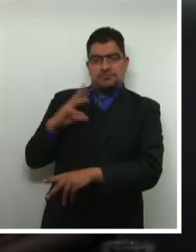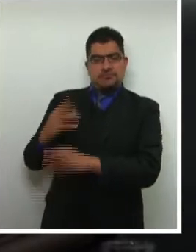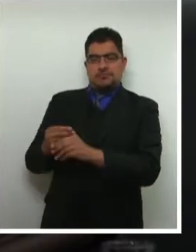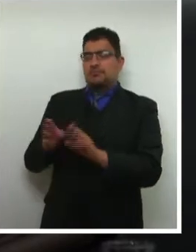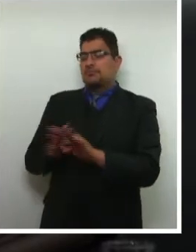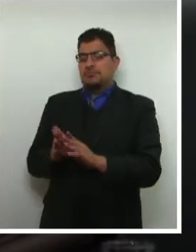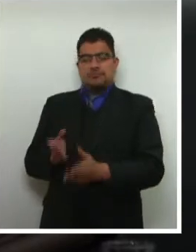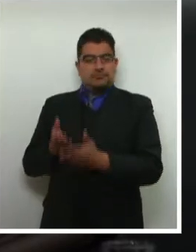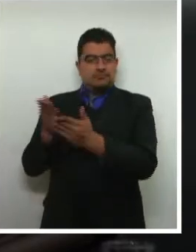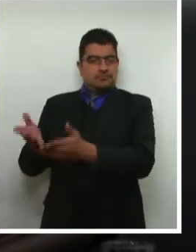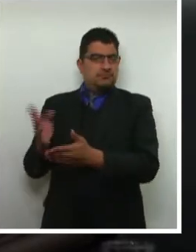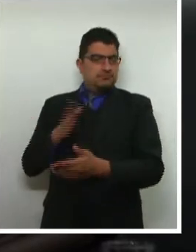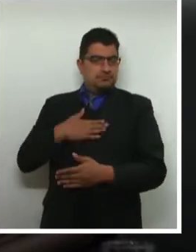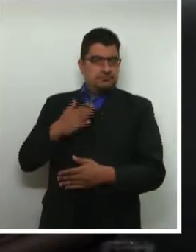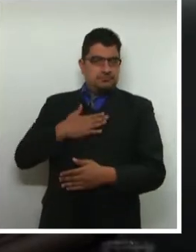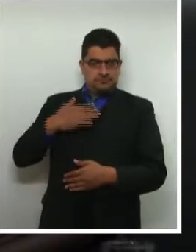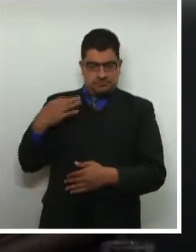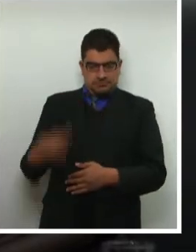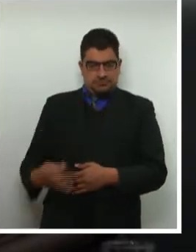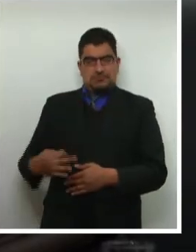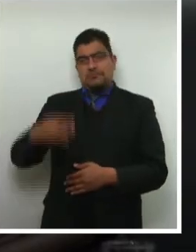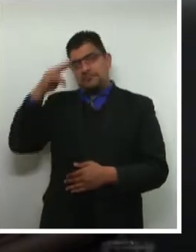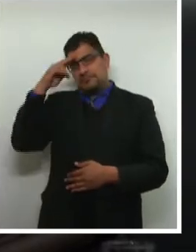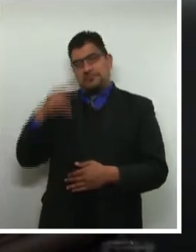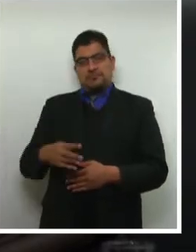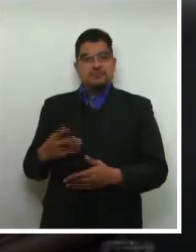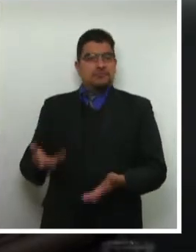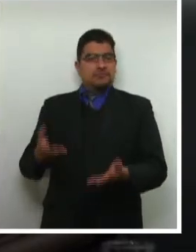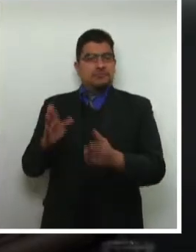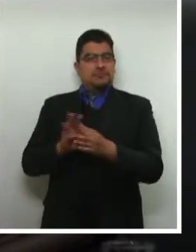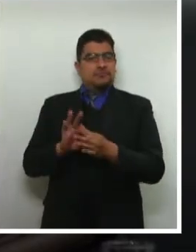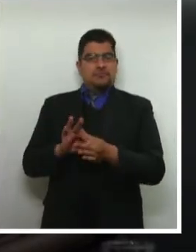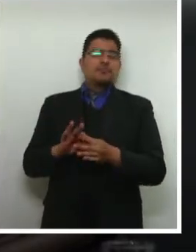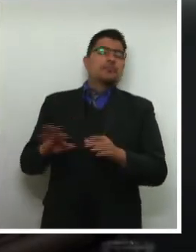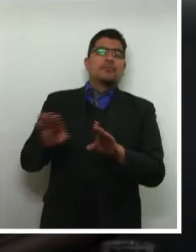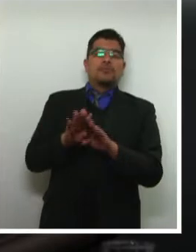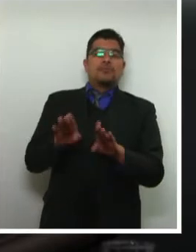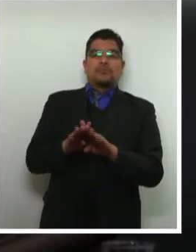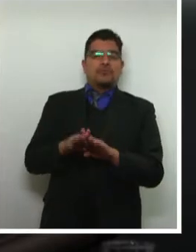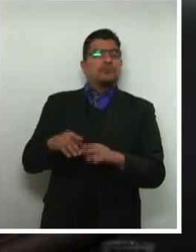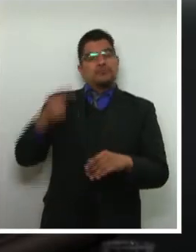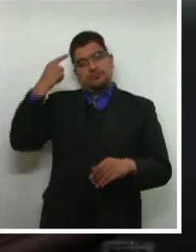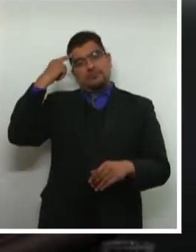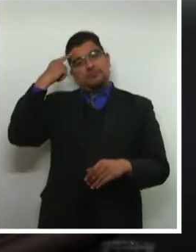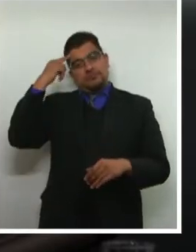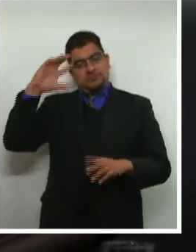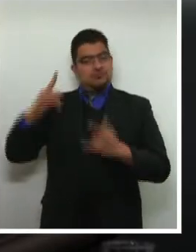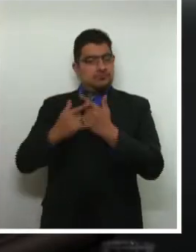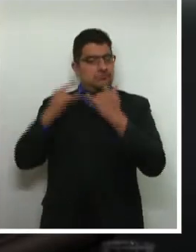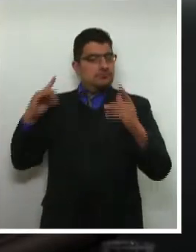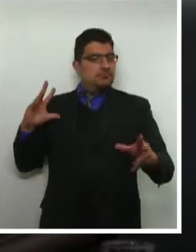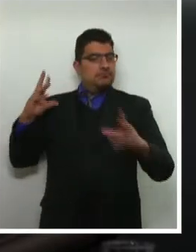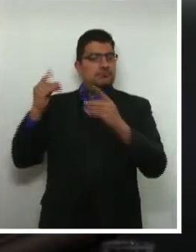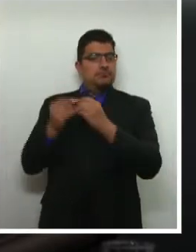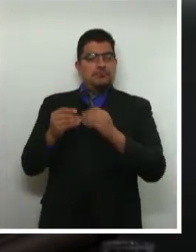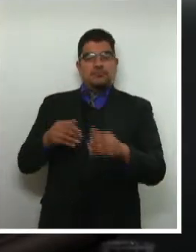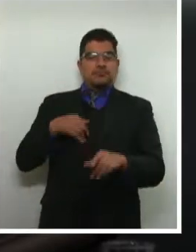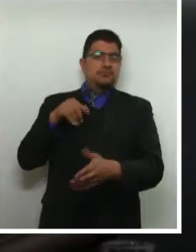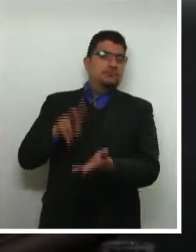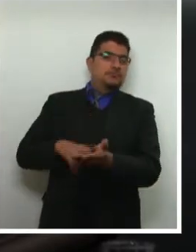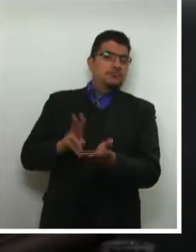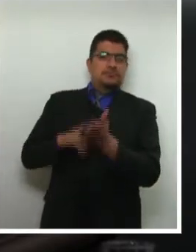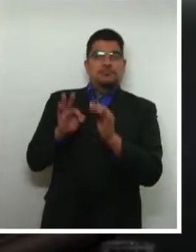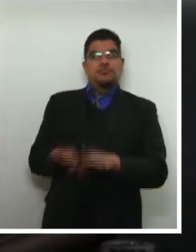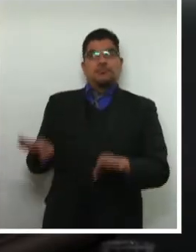parte de nuestra identidad, o bien que se mantenga en la memoria colectiva como fragmento de